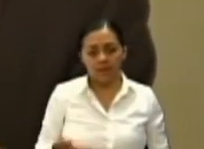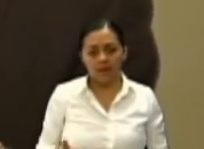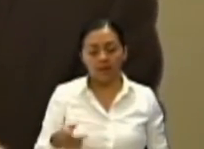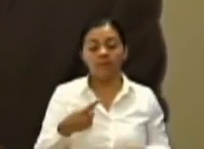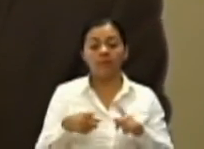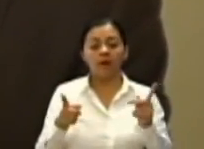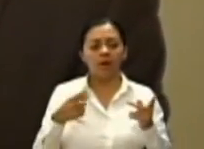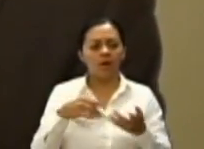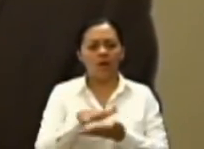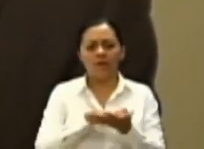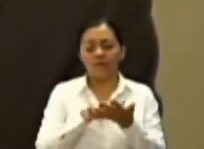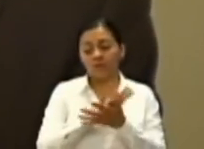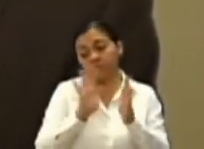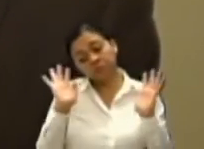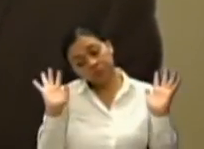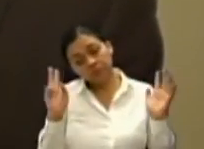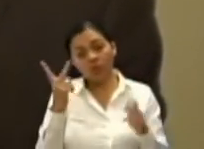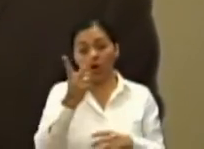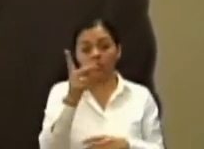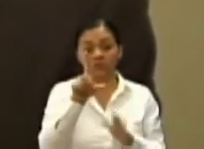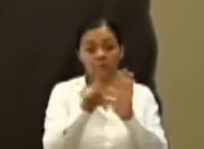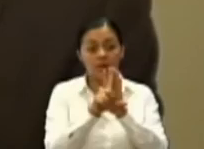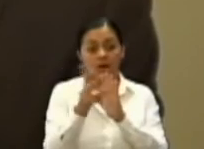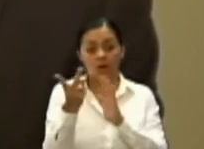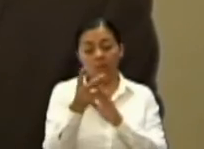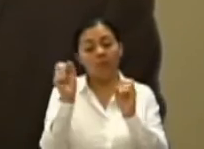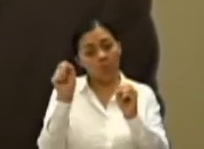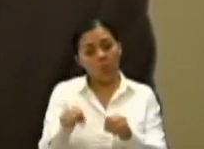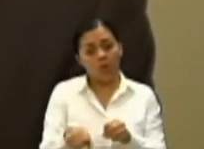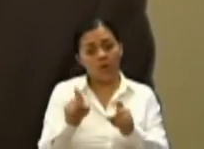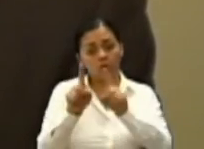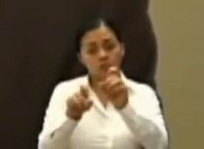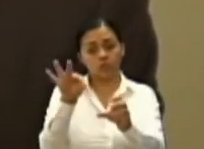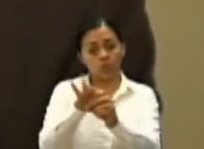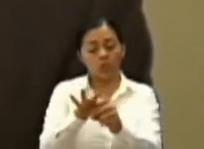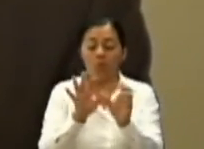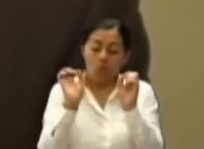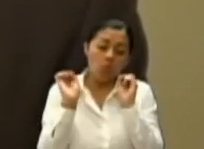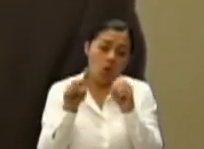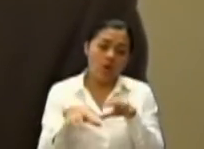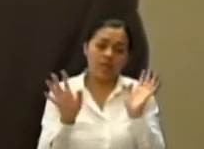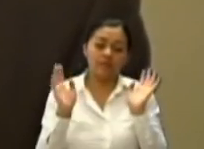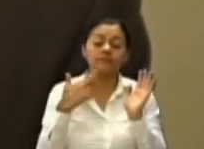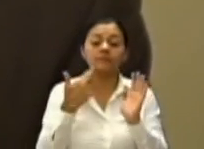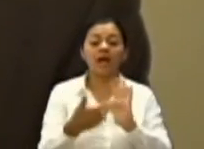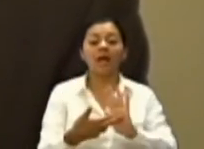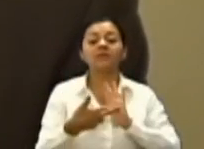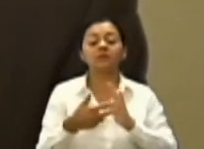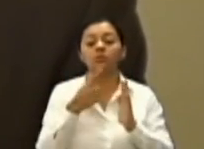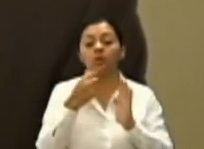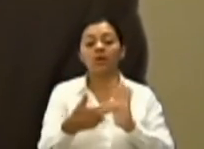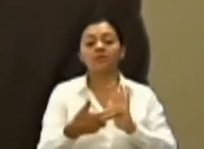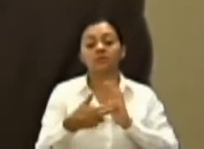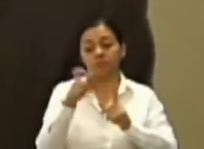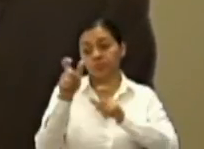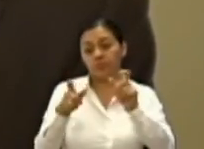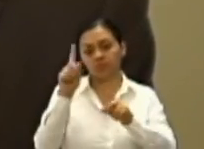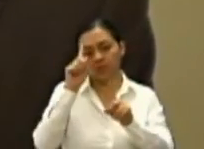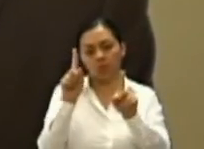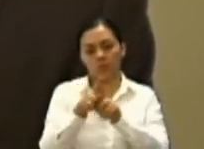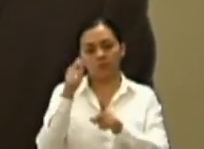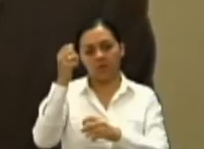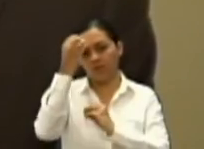conflictos que se han armado sobre estas dos leyes mandar la consulta popular cuál sería el requisito que hay que cumplir que la acción está adecuadamente